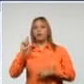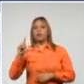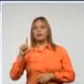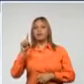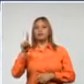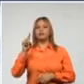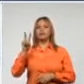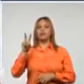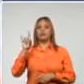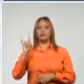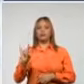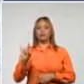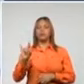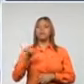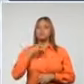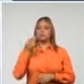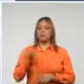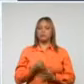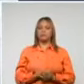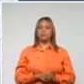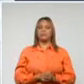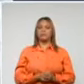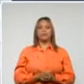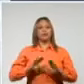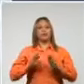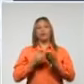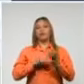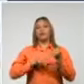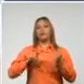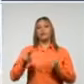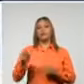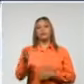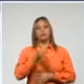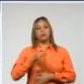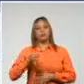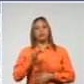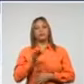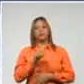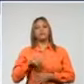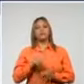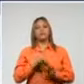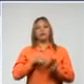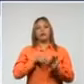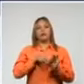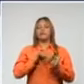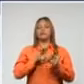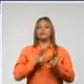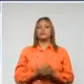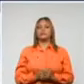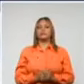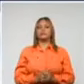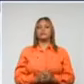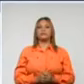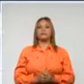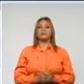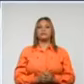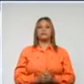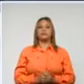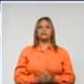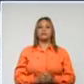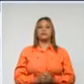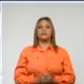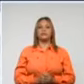129, pudiéramos mencionar todas las provincias y el municipio especial Isla de la Juventud.